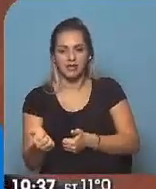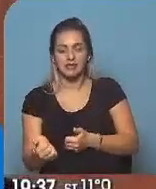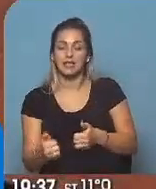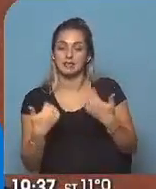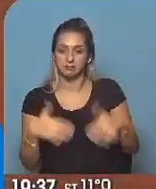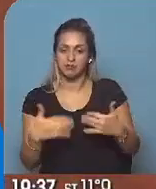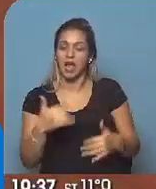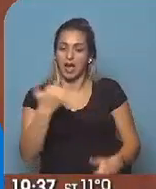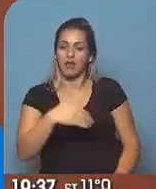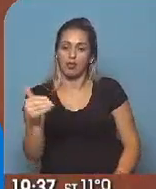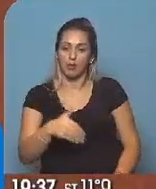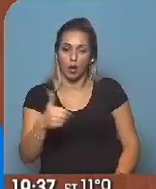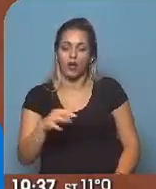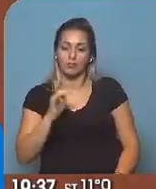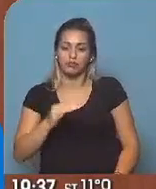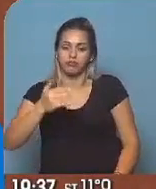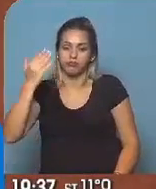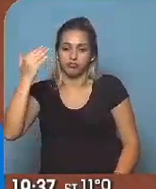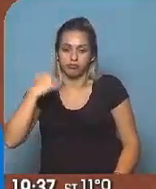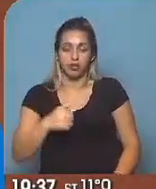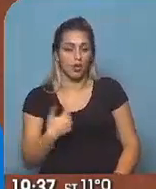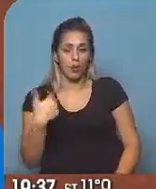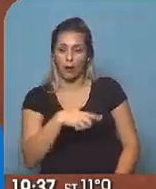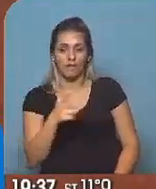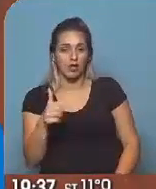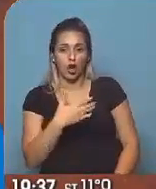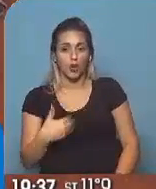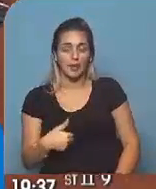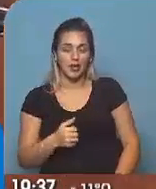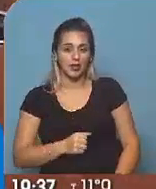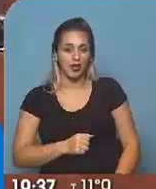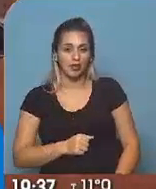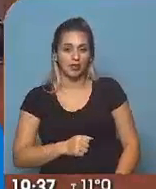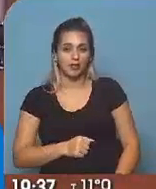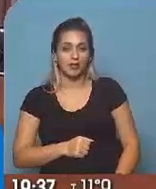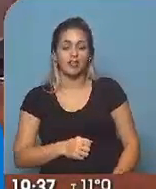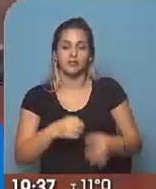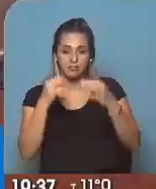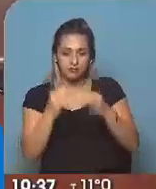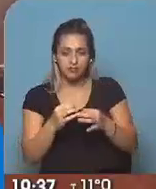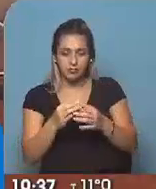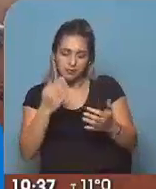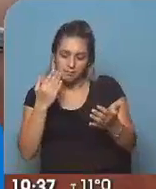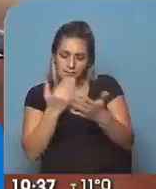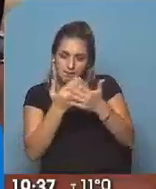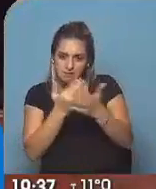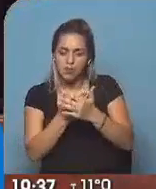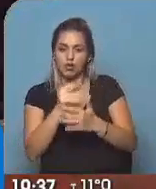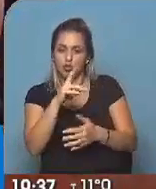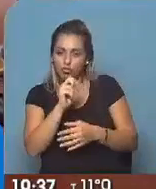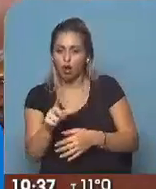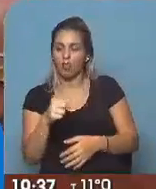hace muchísimos años. No ha habido un solo gobierno que haya ejecutado y encarado específicamente el rol de las